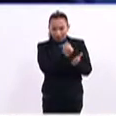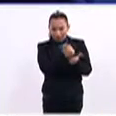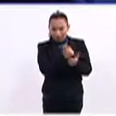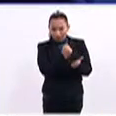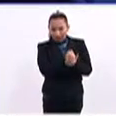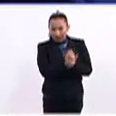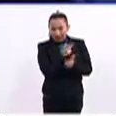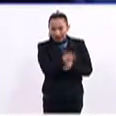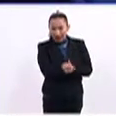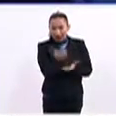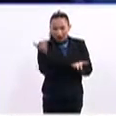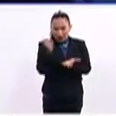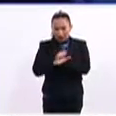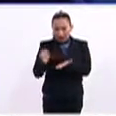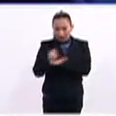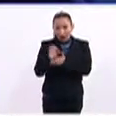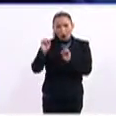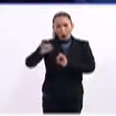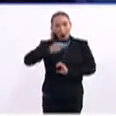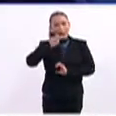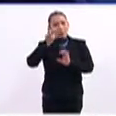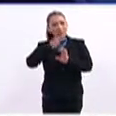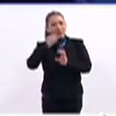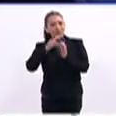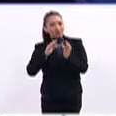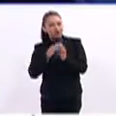forzosa, escrita o verbal,